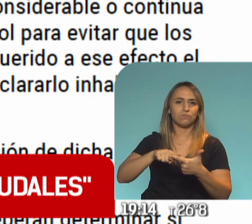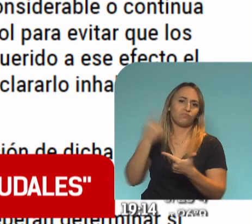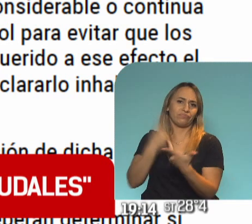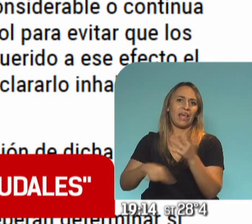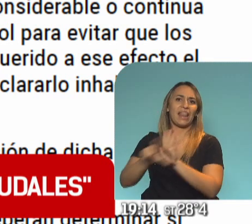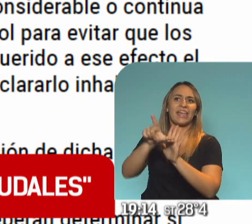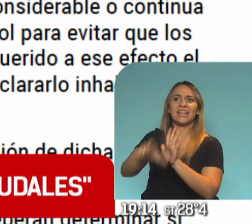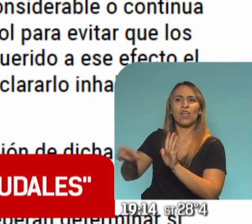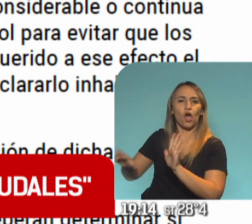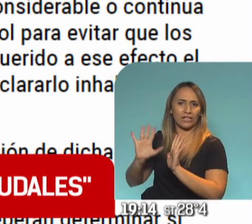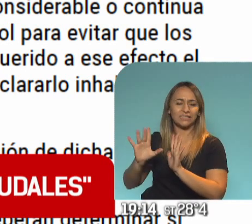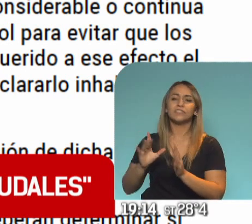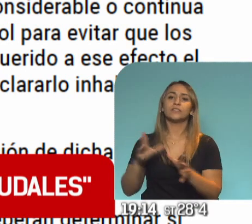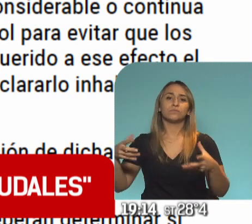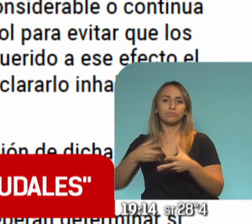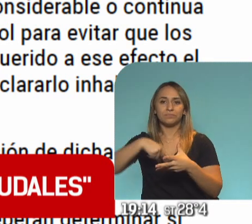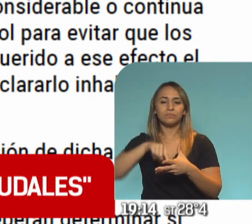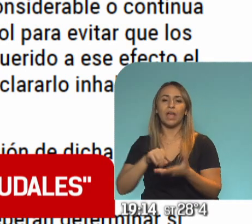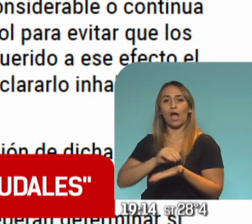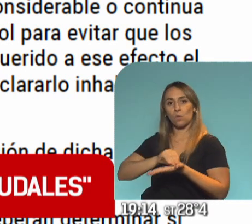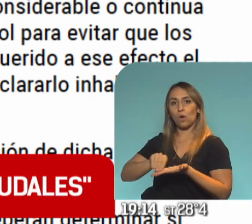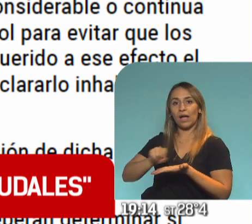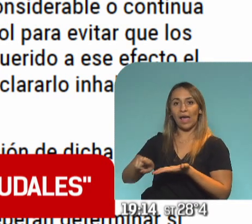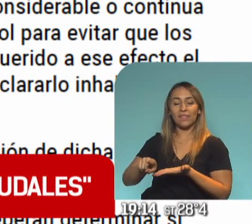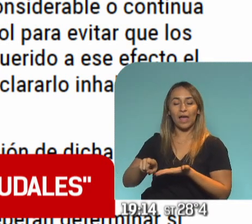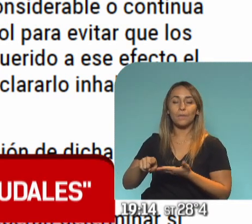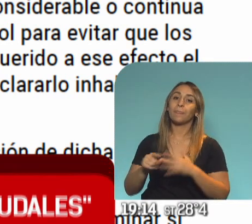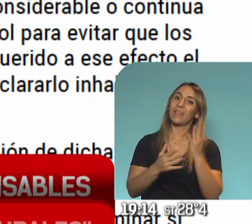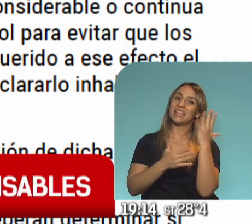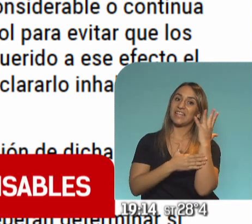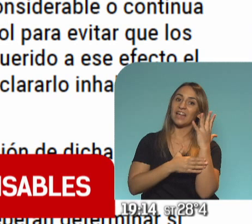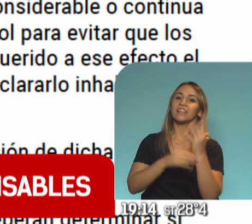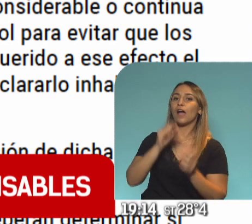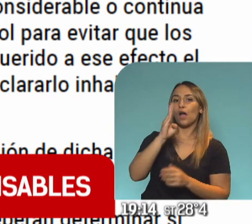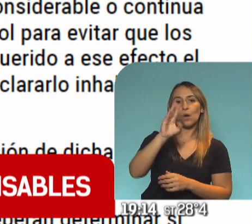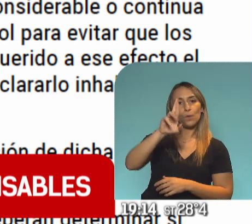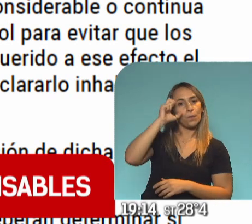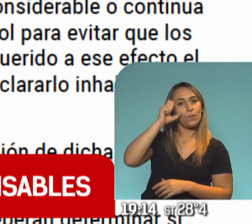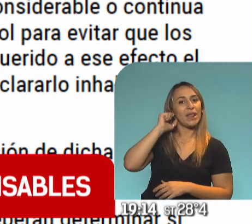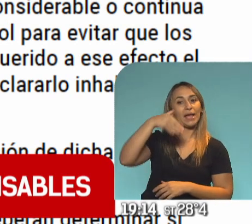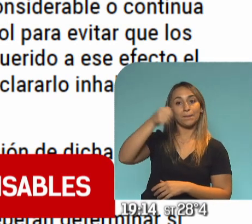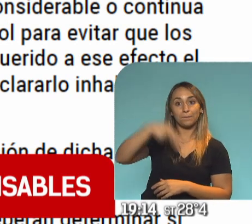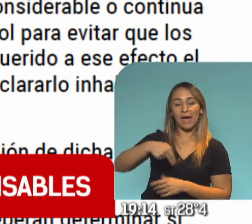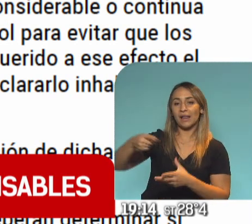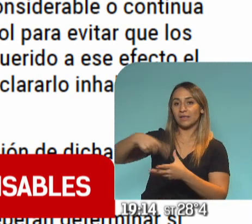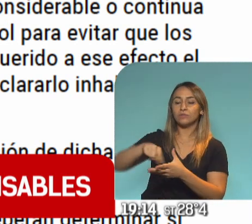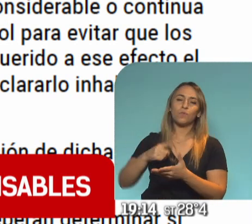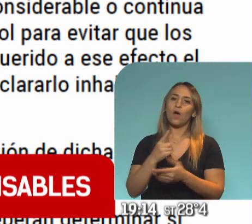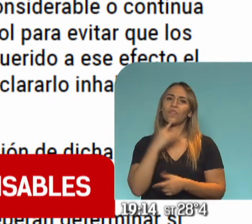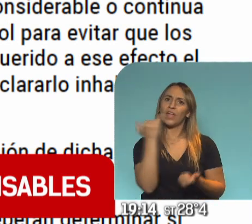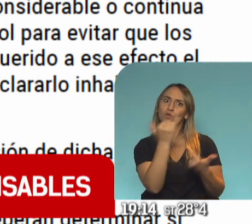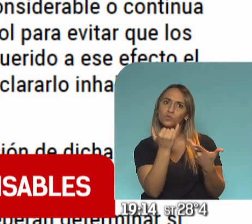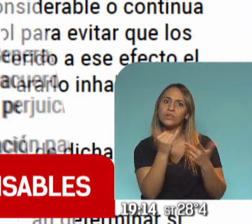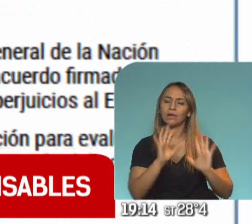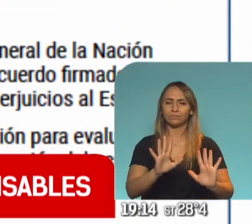legisladores, representados por la abogada de izquierda Miriam Bregman. En esa causa en particular, atención con este detalle,